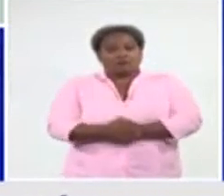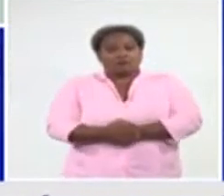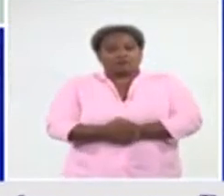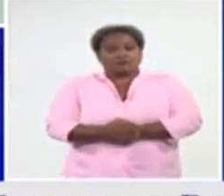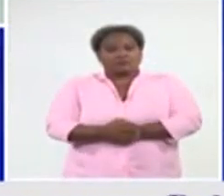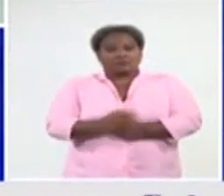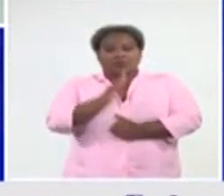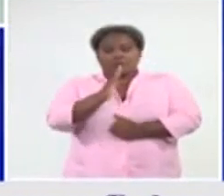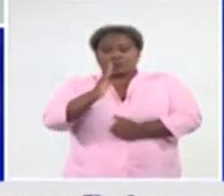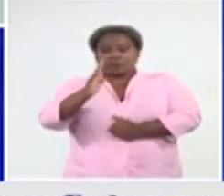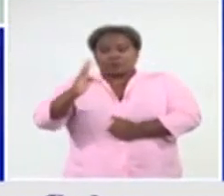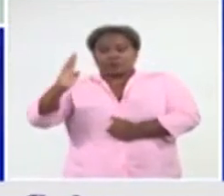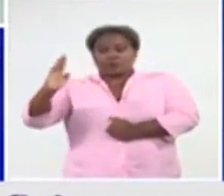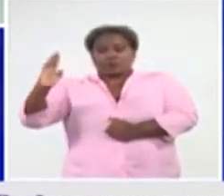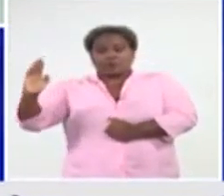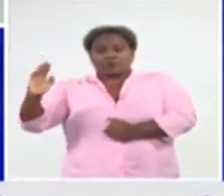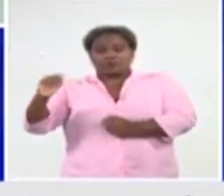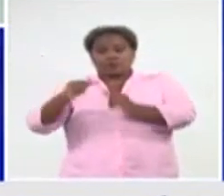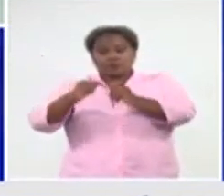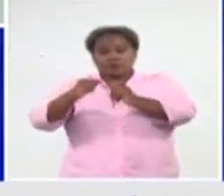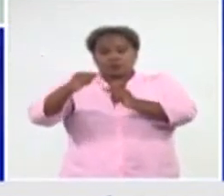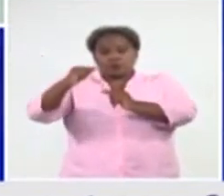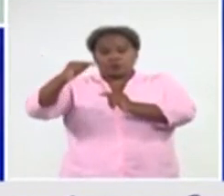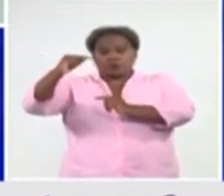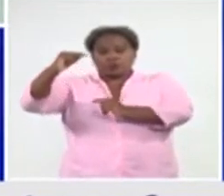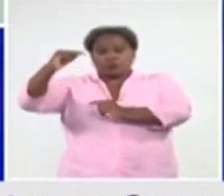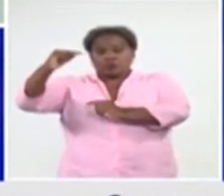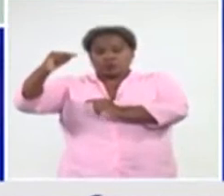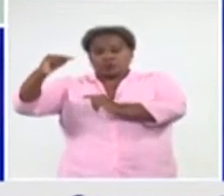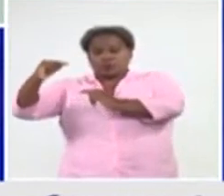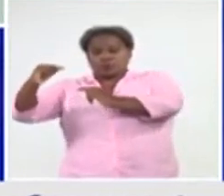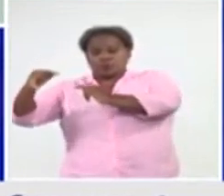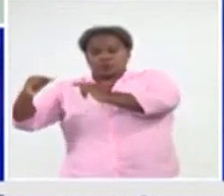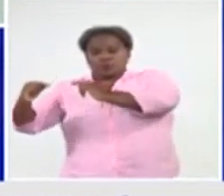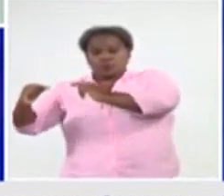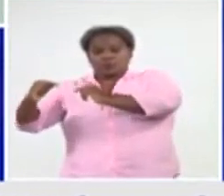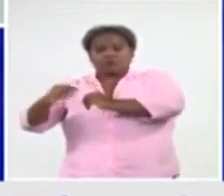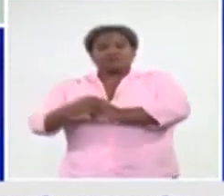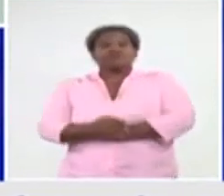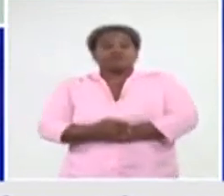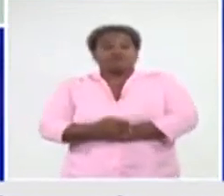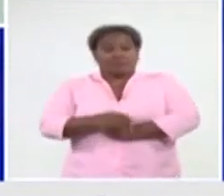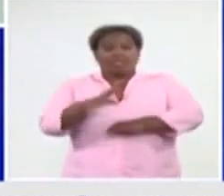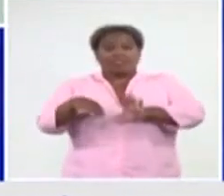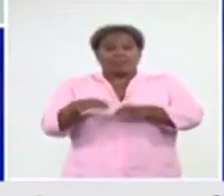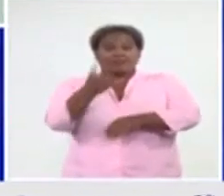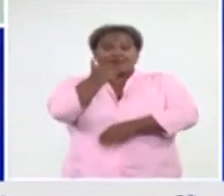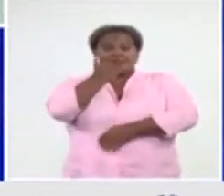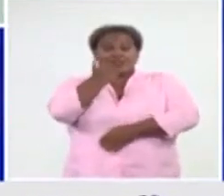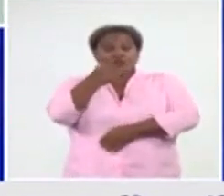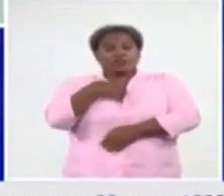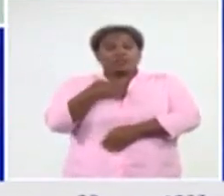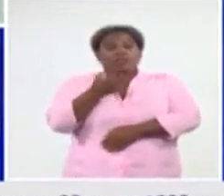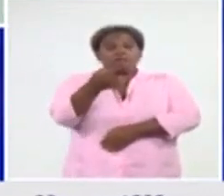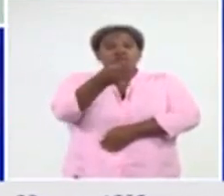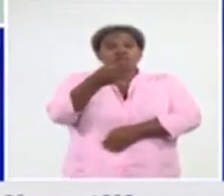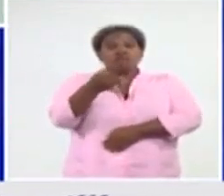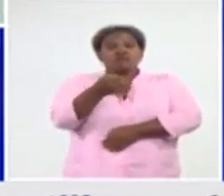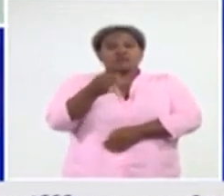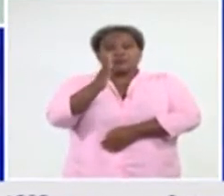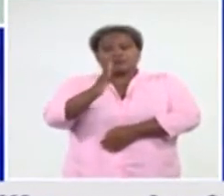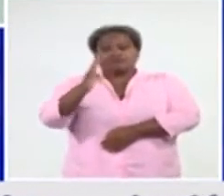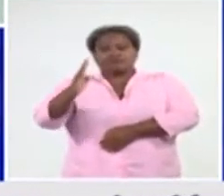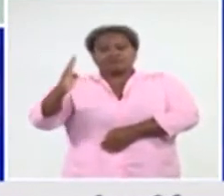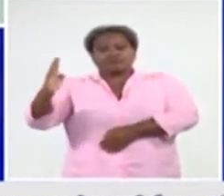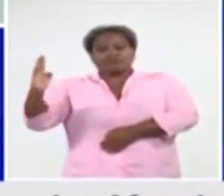orden decreciente, de acuerdo a la tasa de incidencia que presentan los municipios en sus